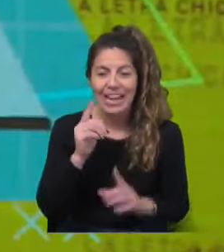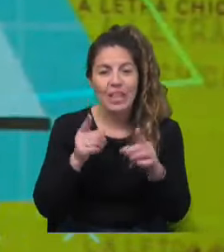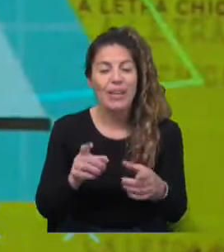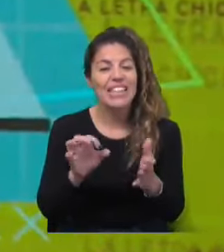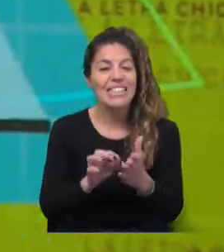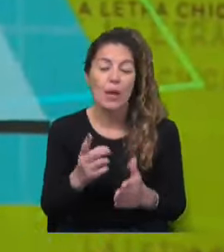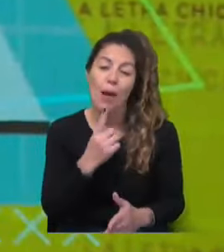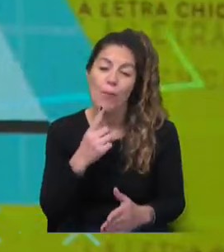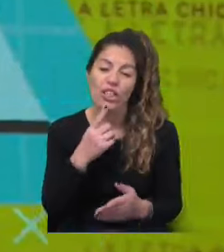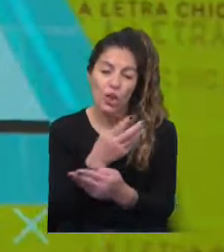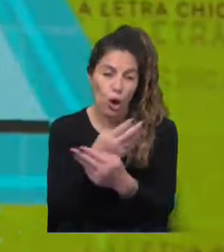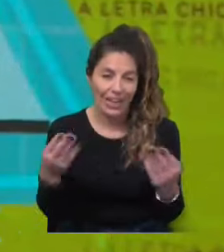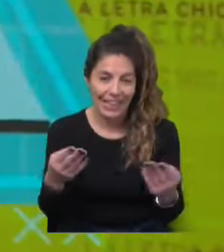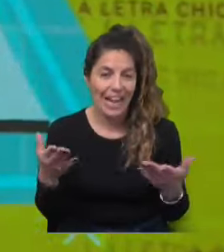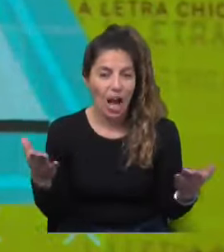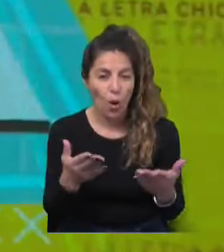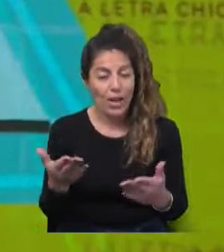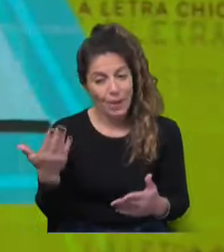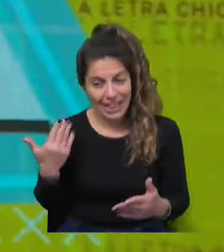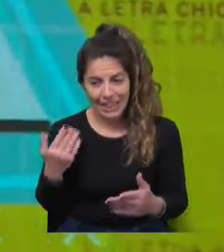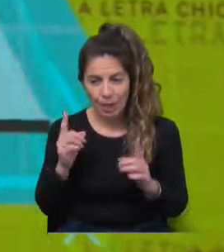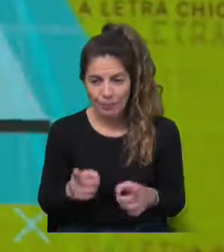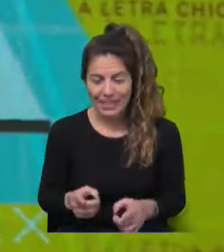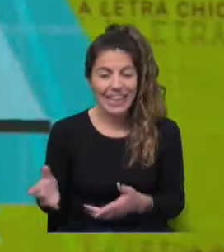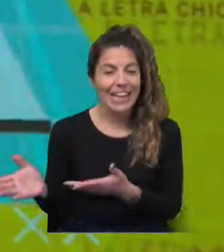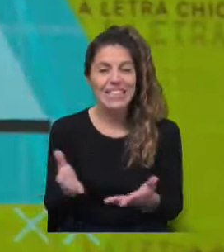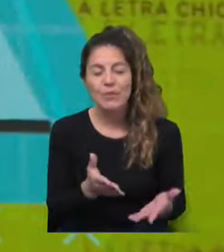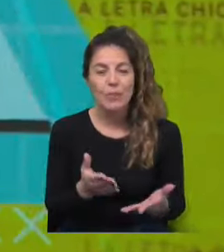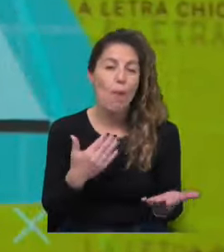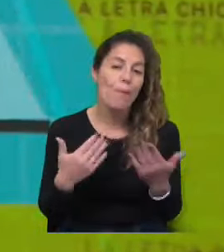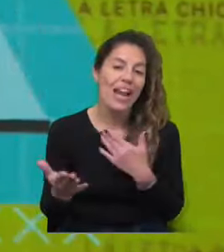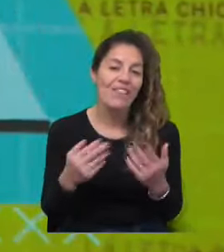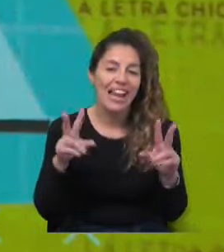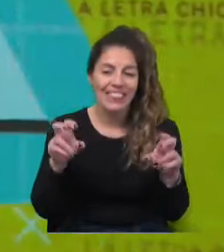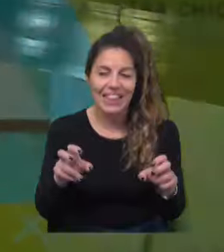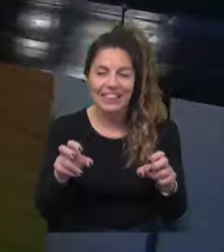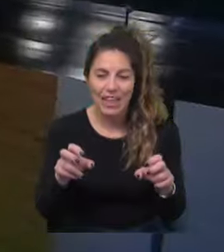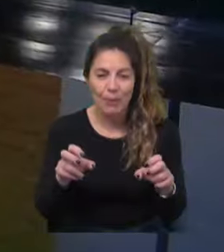sistema político en general, ahora y para atrás. Recibimos entonces para charlar de este tema a